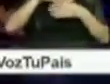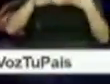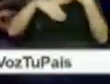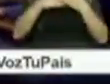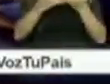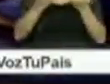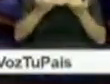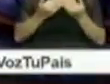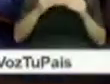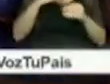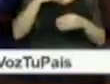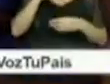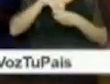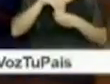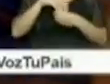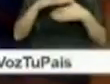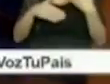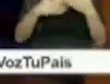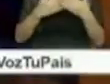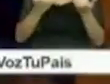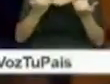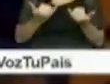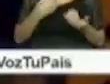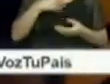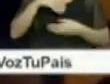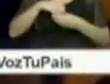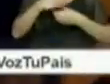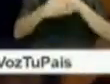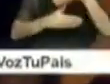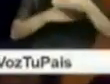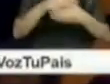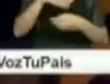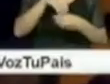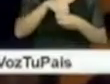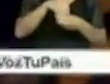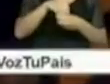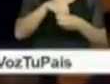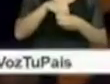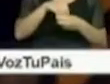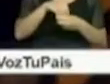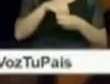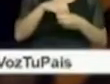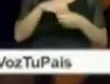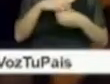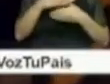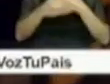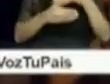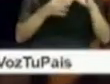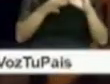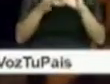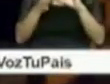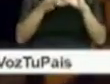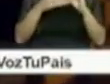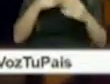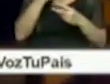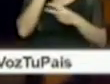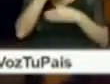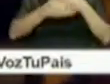con infraestructura, comunicación, cultura, economía, seguridad y tecnología. Esta cooperación supera